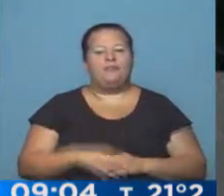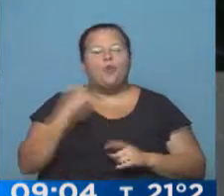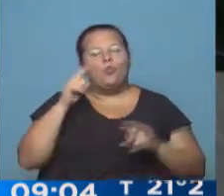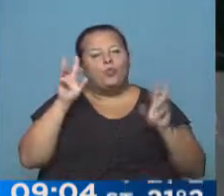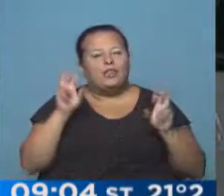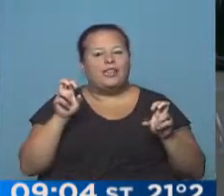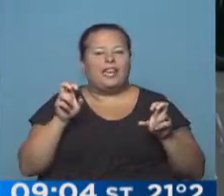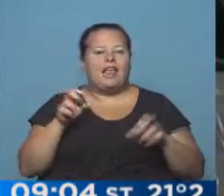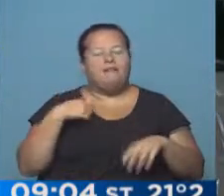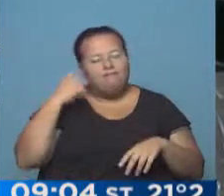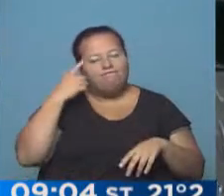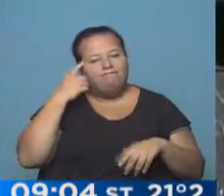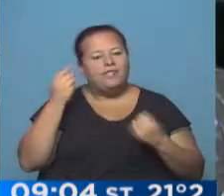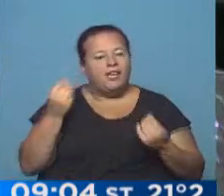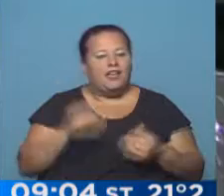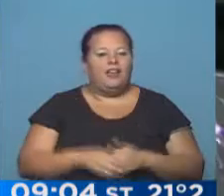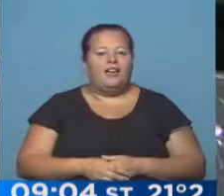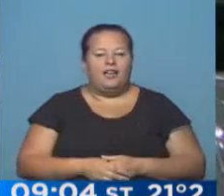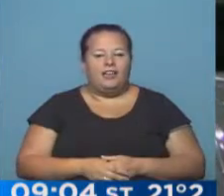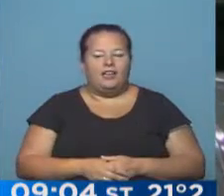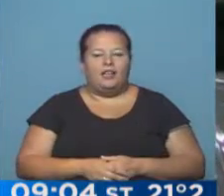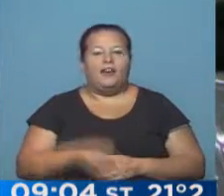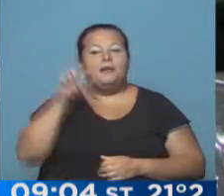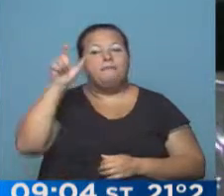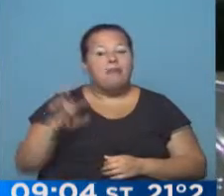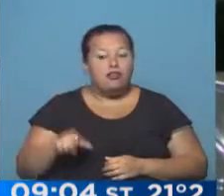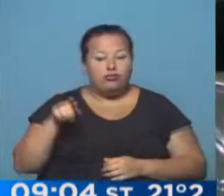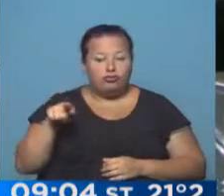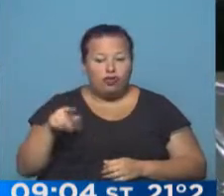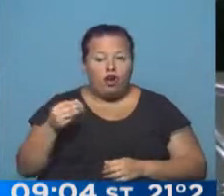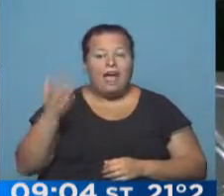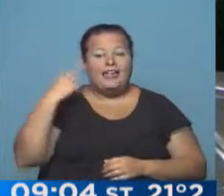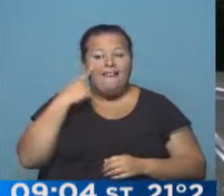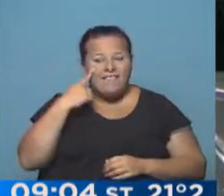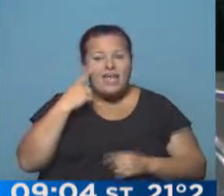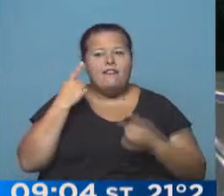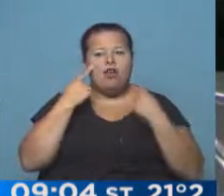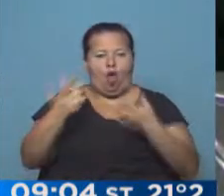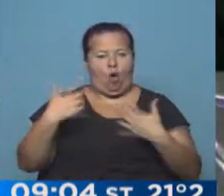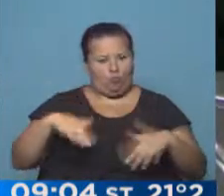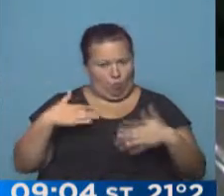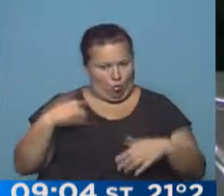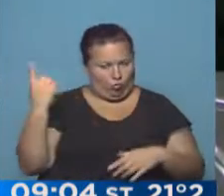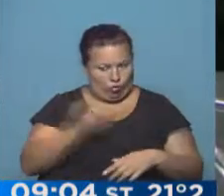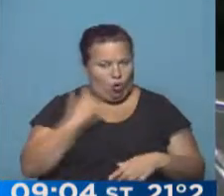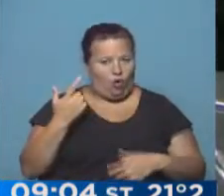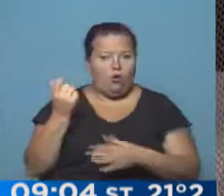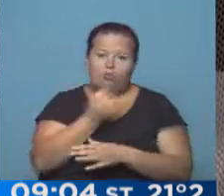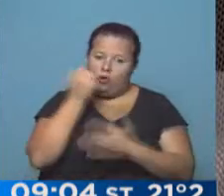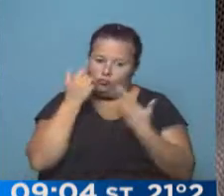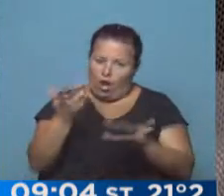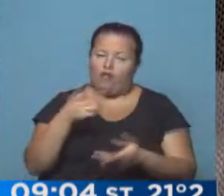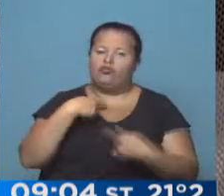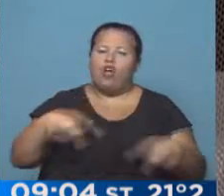cosas que reflexionamos es que es una persona que tuvo en vida mucho reconocimiento se lo destacó mucho